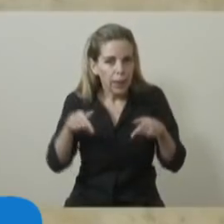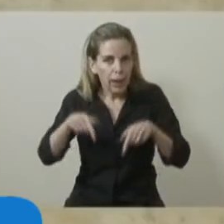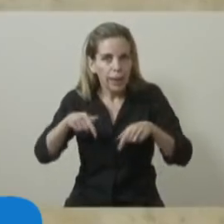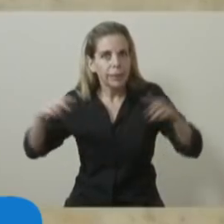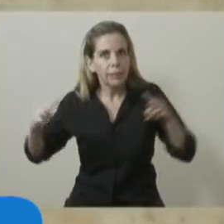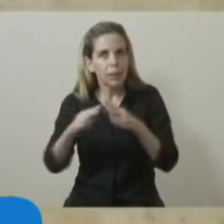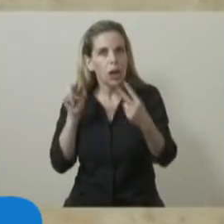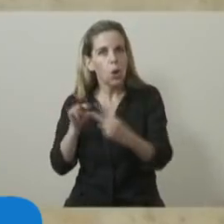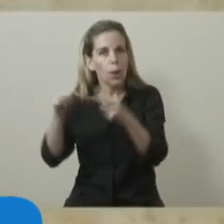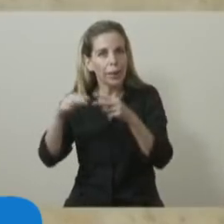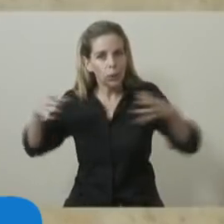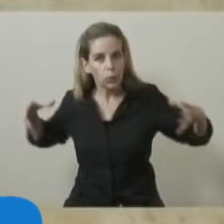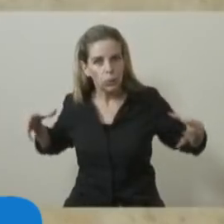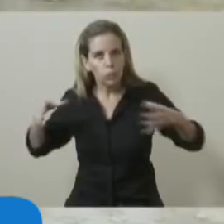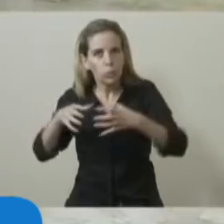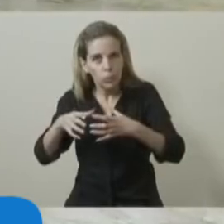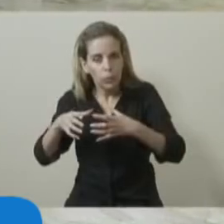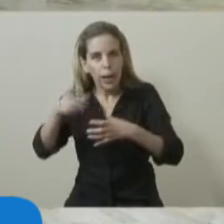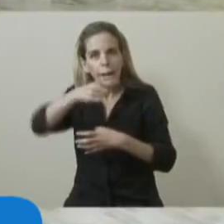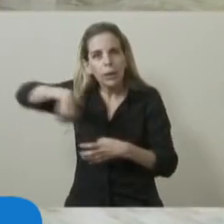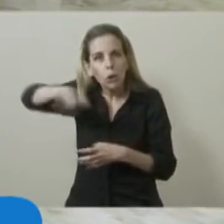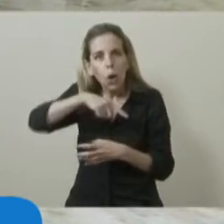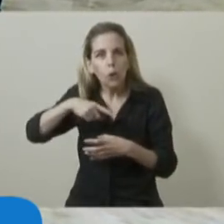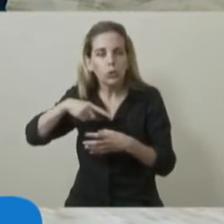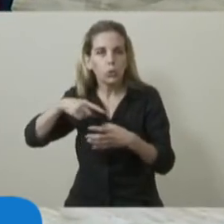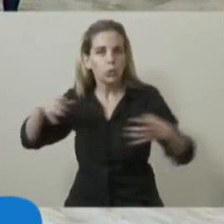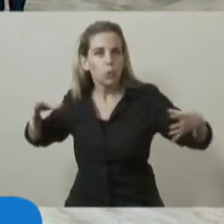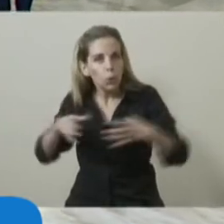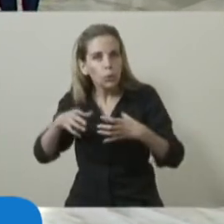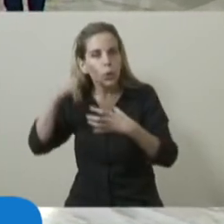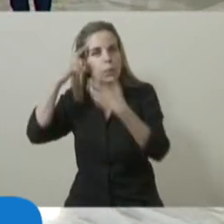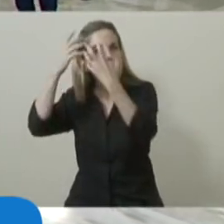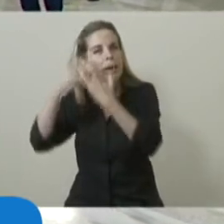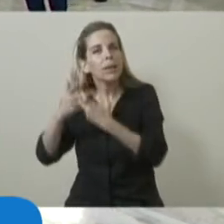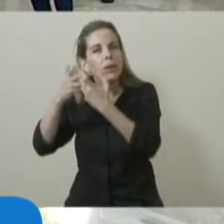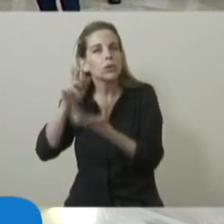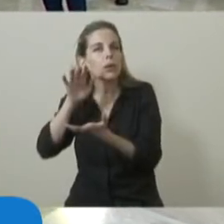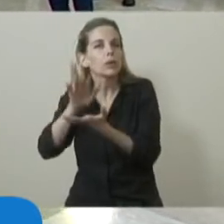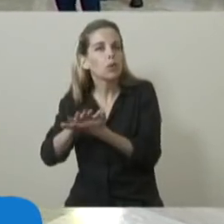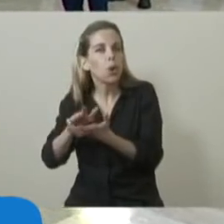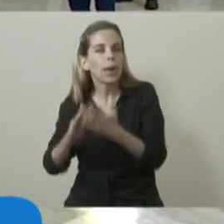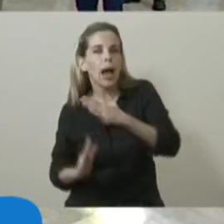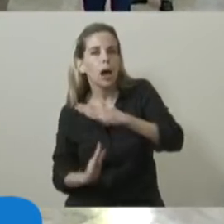de camaradería para reflexionar juntos sobre nuestras Fuerzas Armadas.